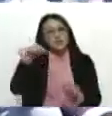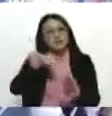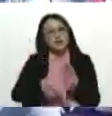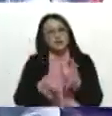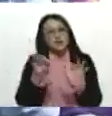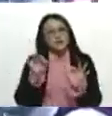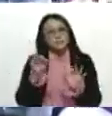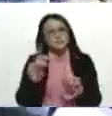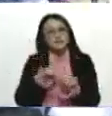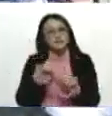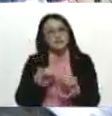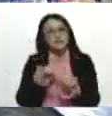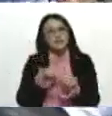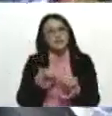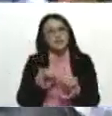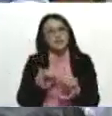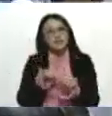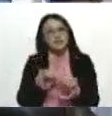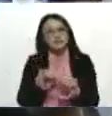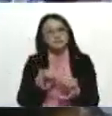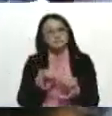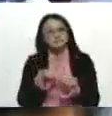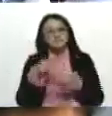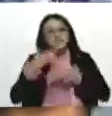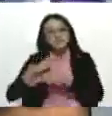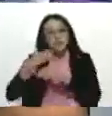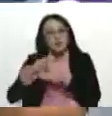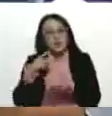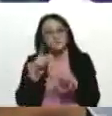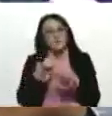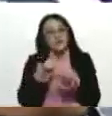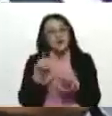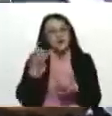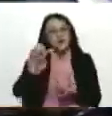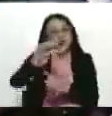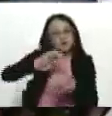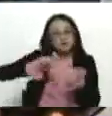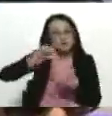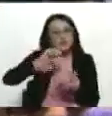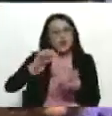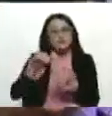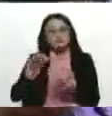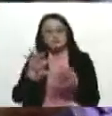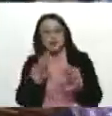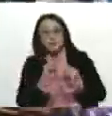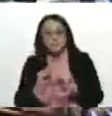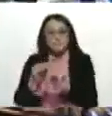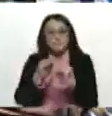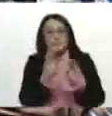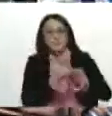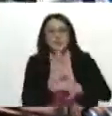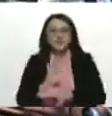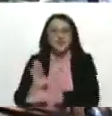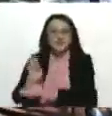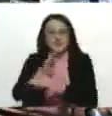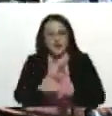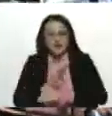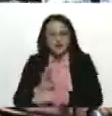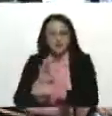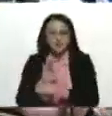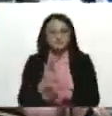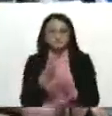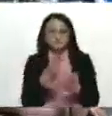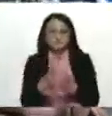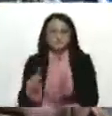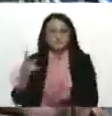mismo cuero salen las correas, es decir, de los excedentes petroleros se reinvierte para mantener a los pozos, mantener la producción, etc. Durante